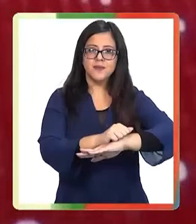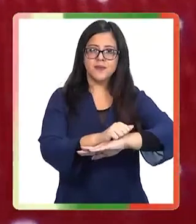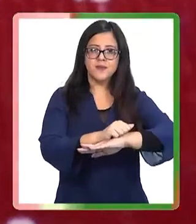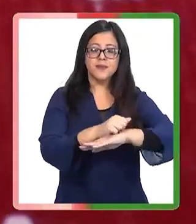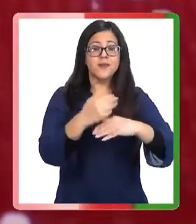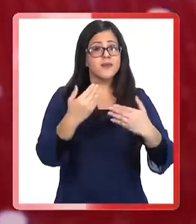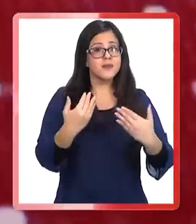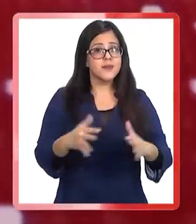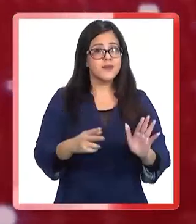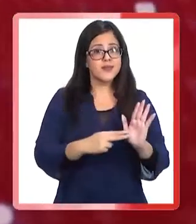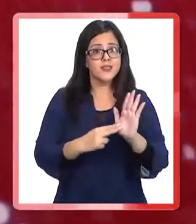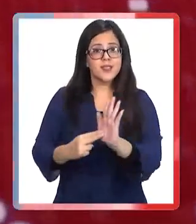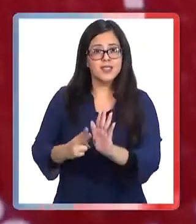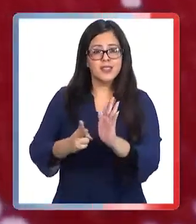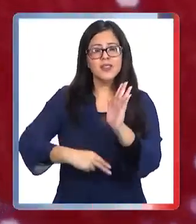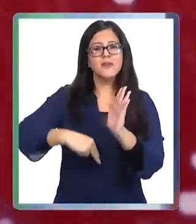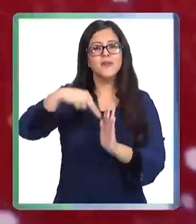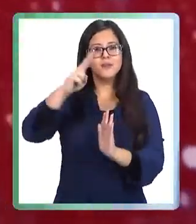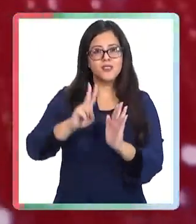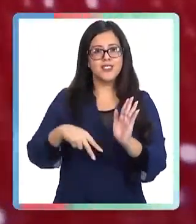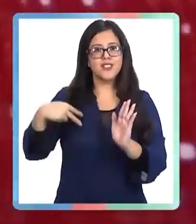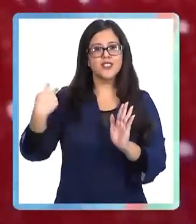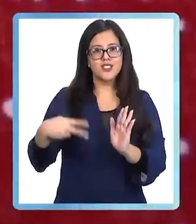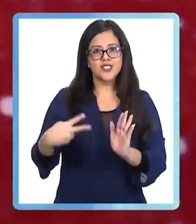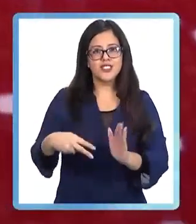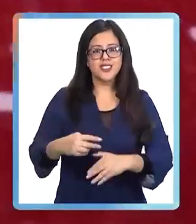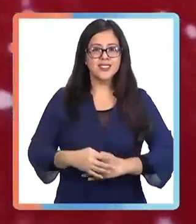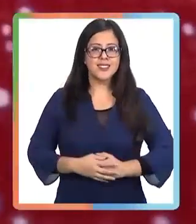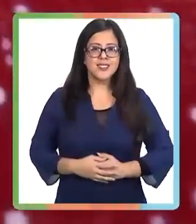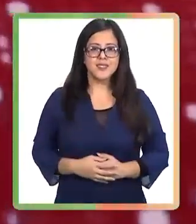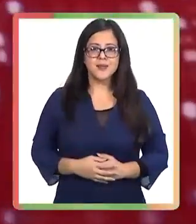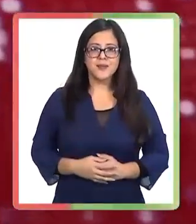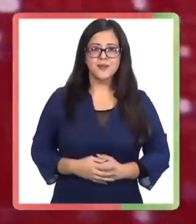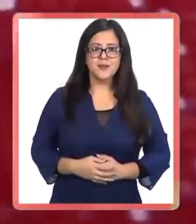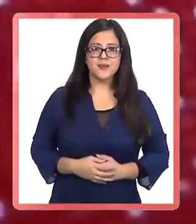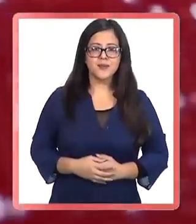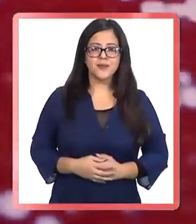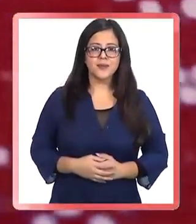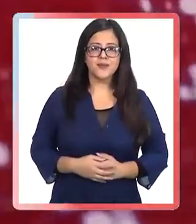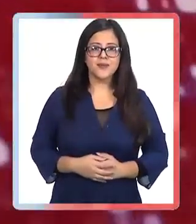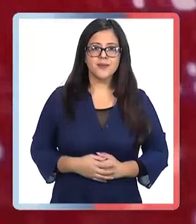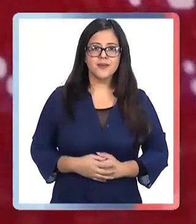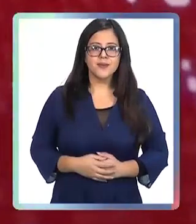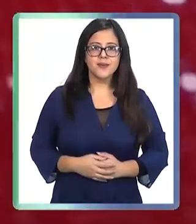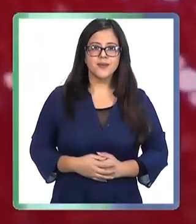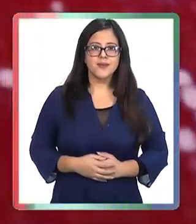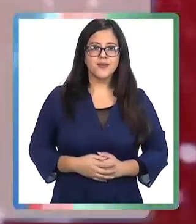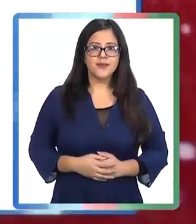Arcatel, presentó Portavoz Noticias.